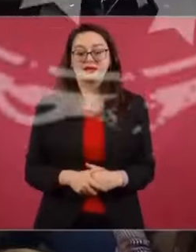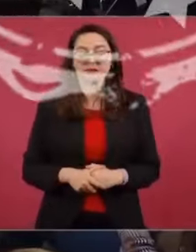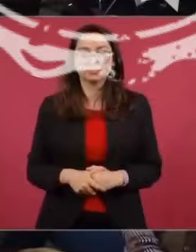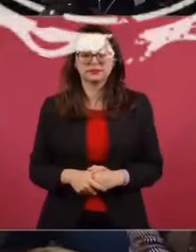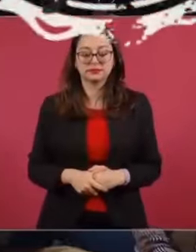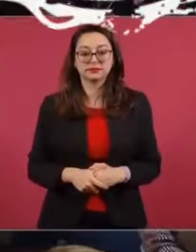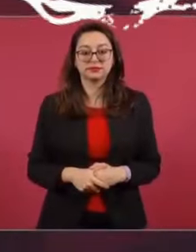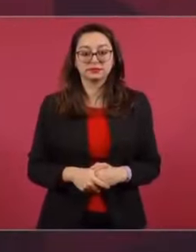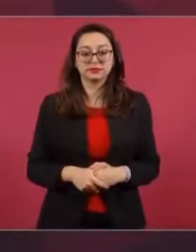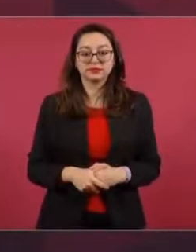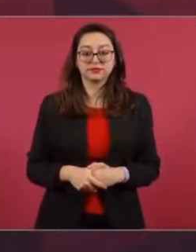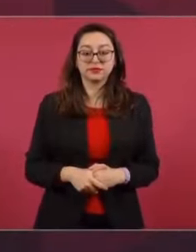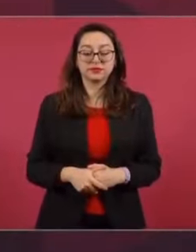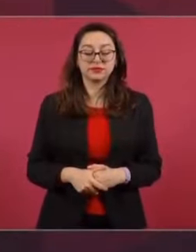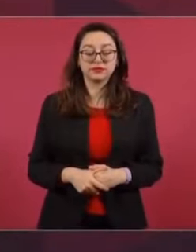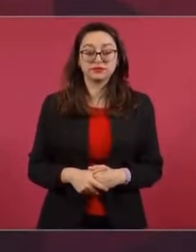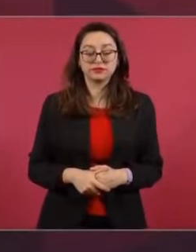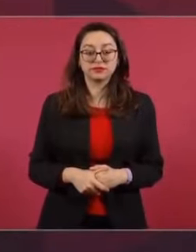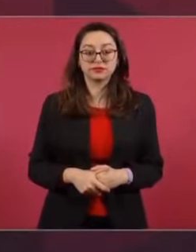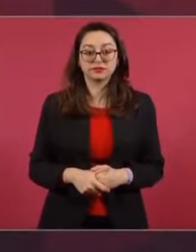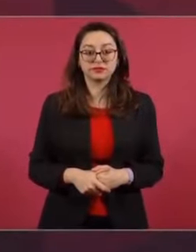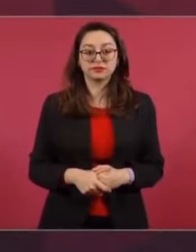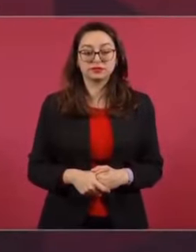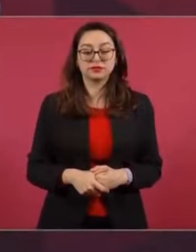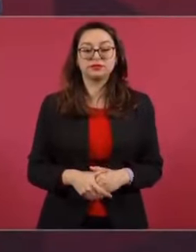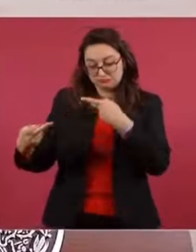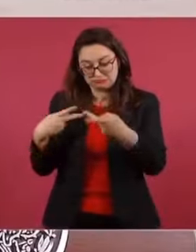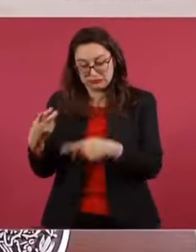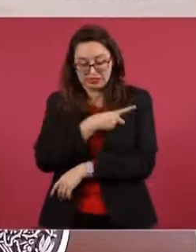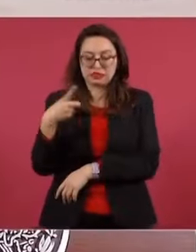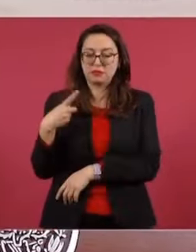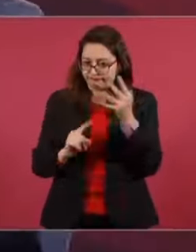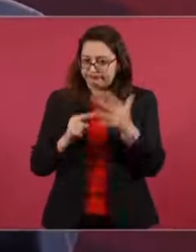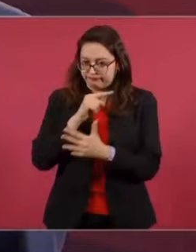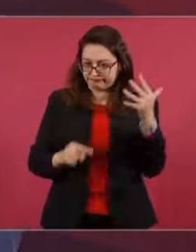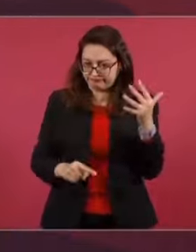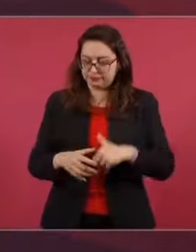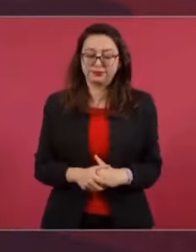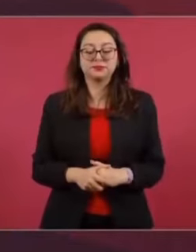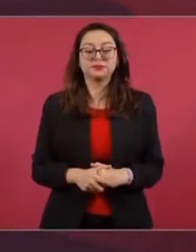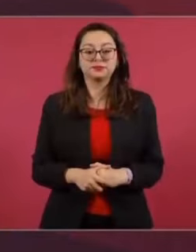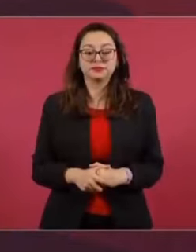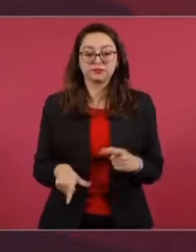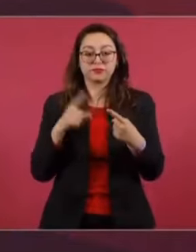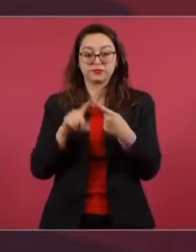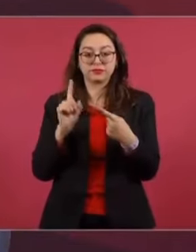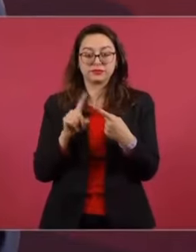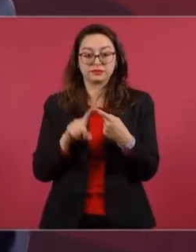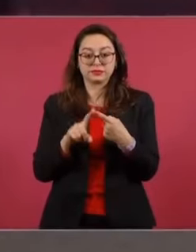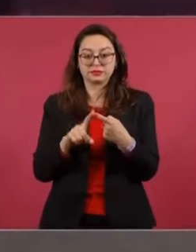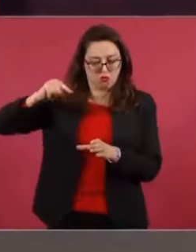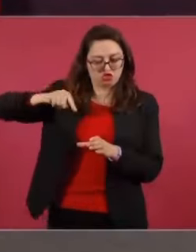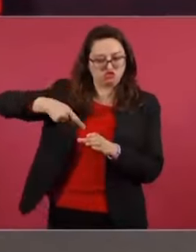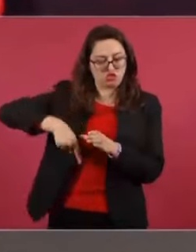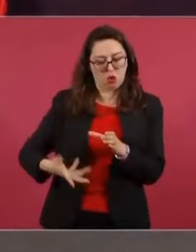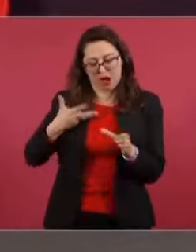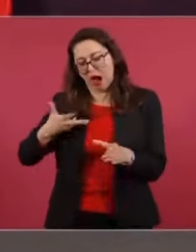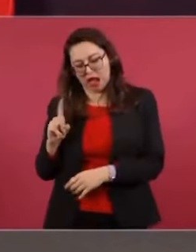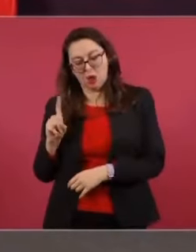Está trabajando. Se están haciendo varias cosas. Primero, se están reparando equipos de pozos